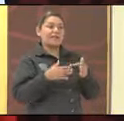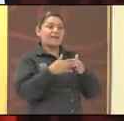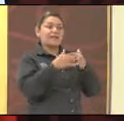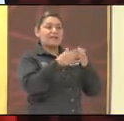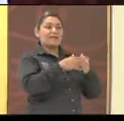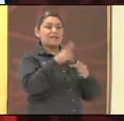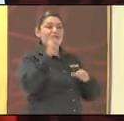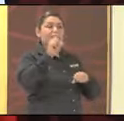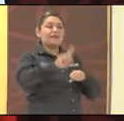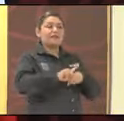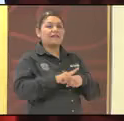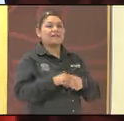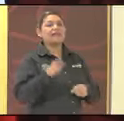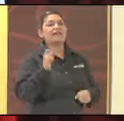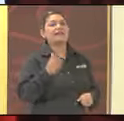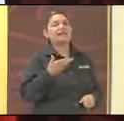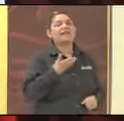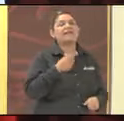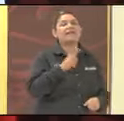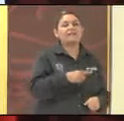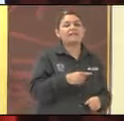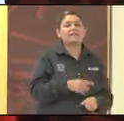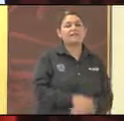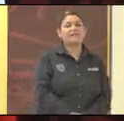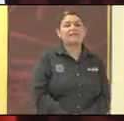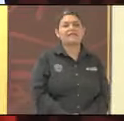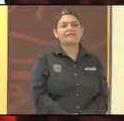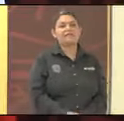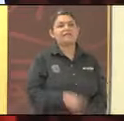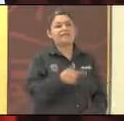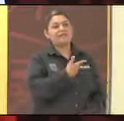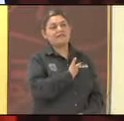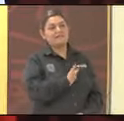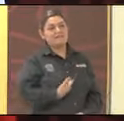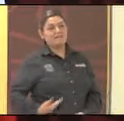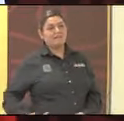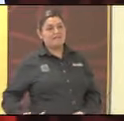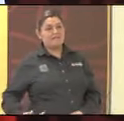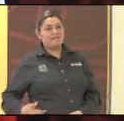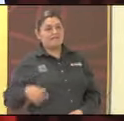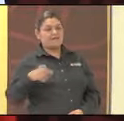naval. ¿Y qué creen, quién cree que va a estar ahí? El señor presidente de la República.